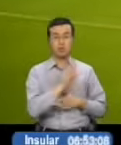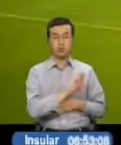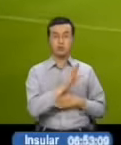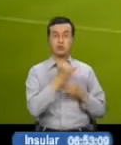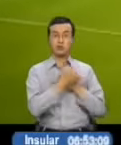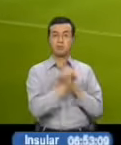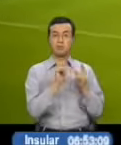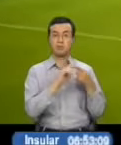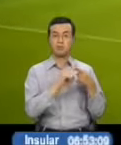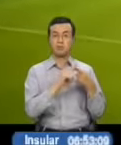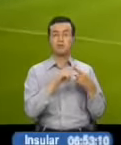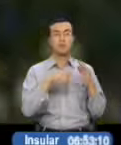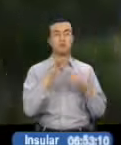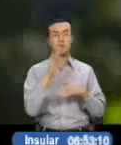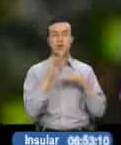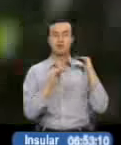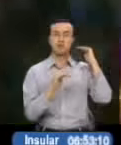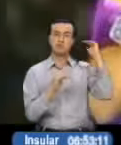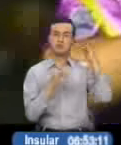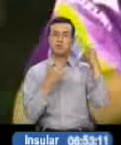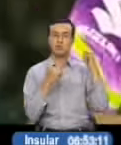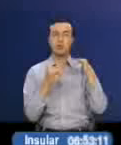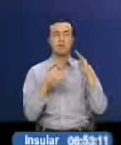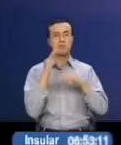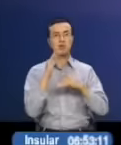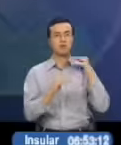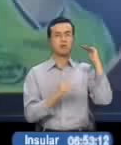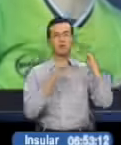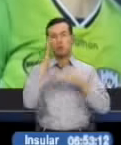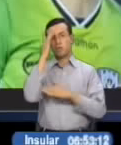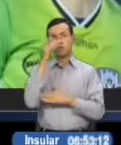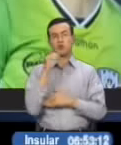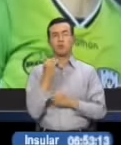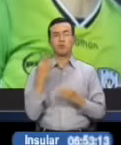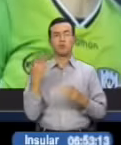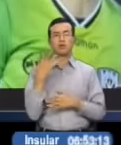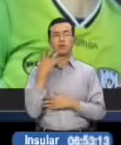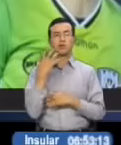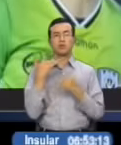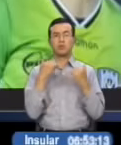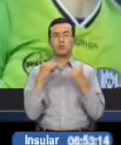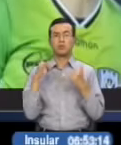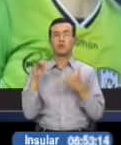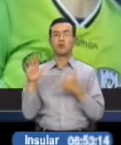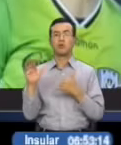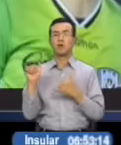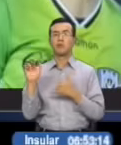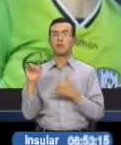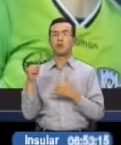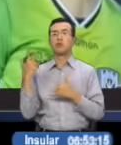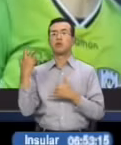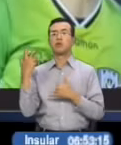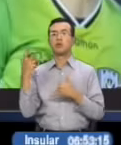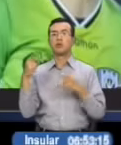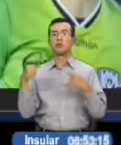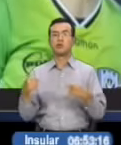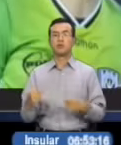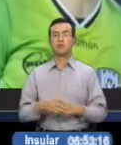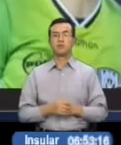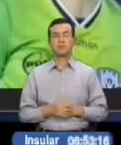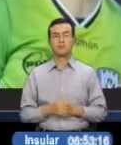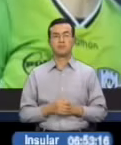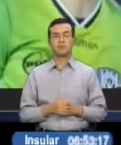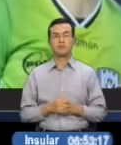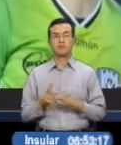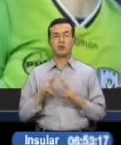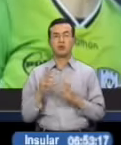de Independiente supera a Armani en partidos disputados, ya que Ascona suma 15 juegos mientras que el del Atlético jugó 3 encuentros.